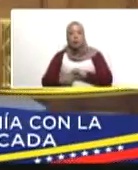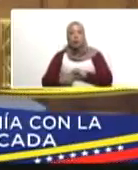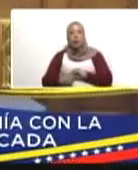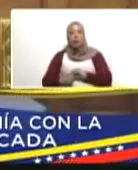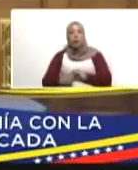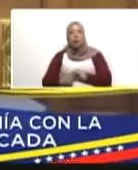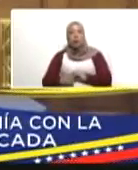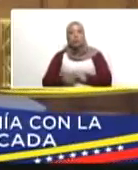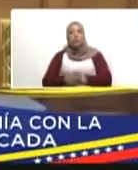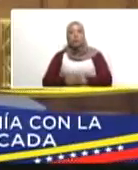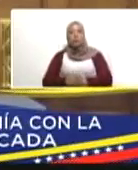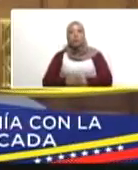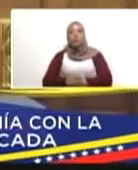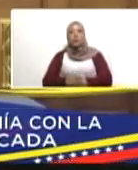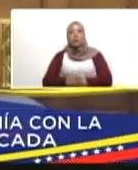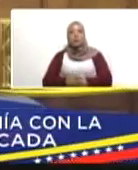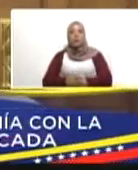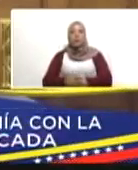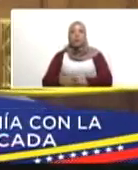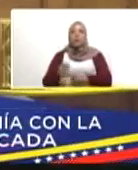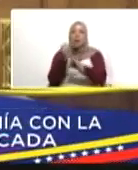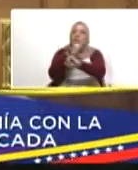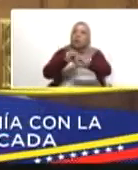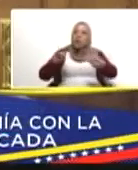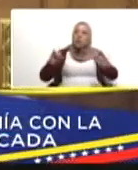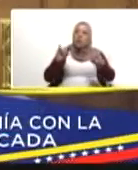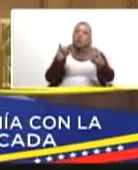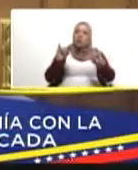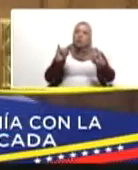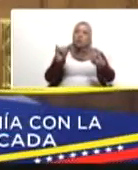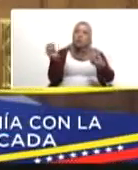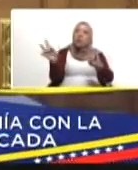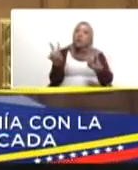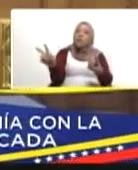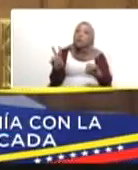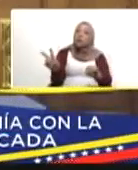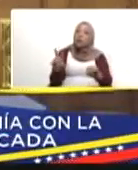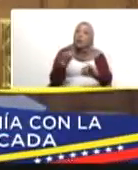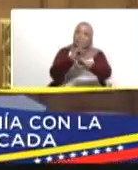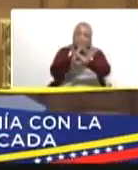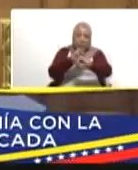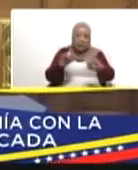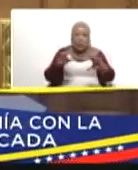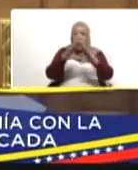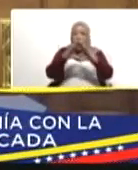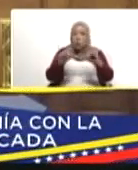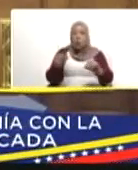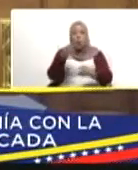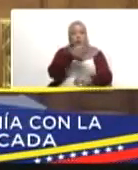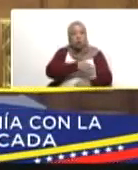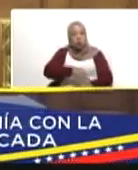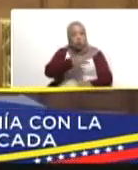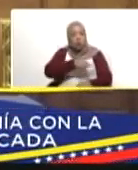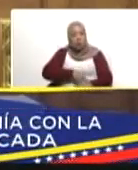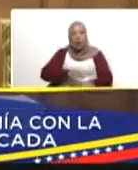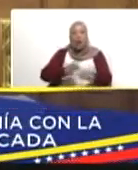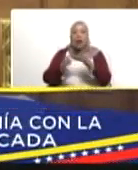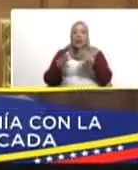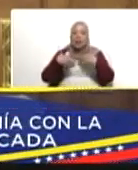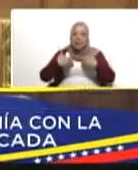transformación es la independencia plena del país en todos los ámbitos de su